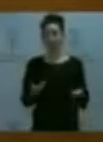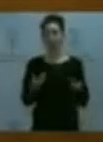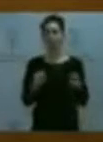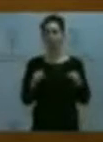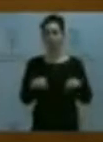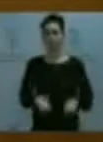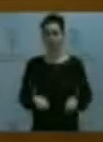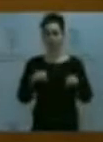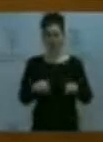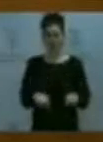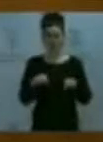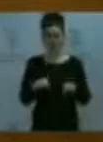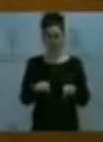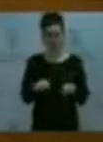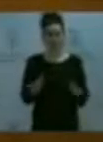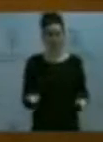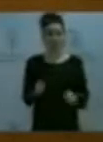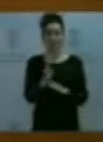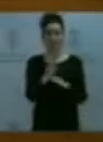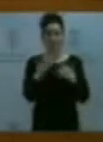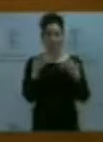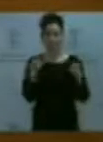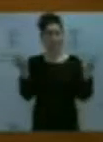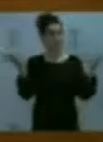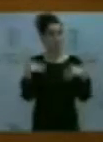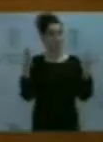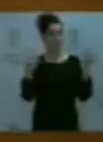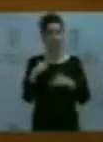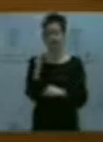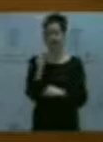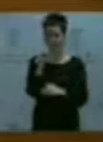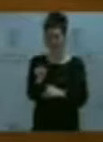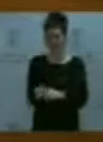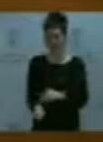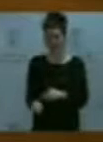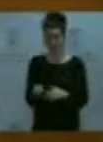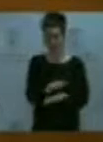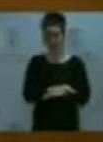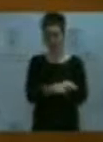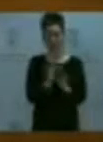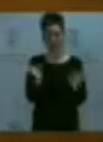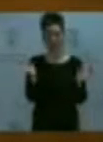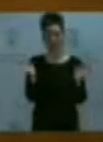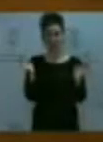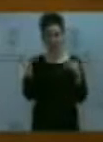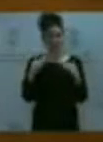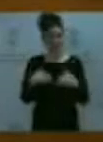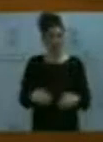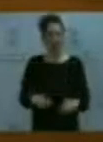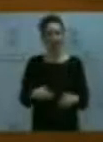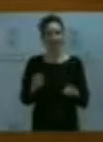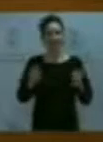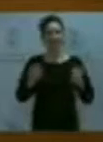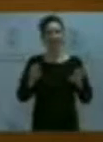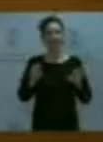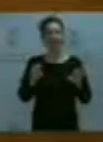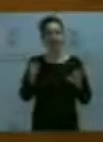parlamentarias de los viernes de forma muy habitual. Los escuchamos por las radios, pero no los vemos en el